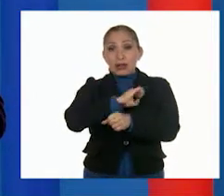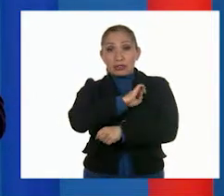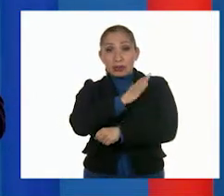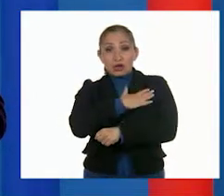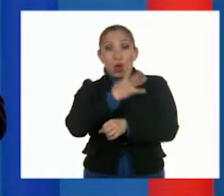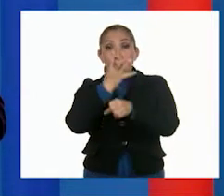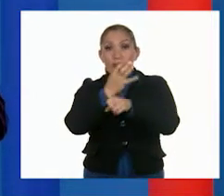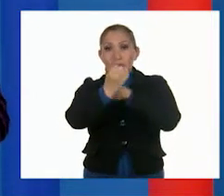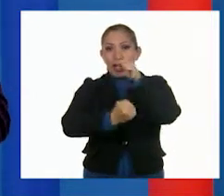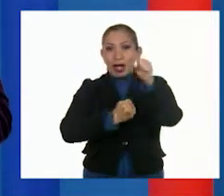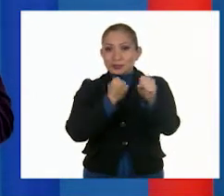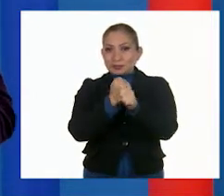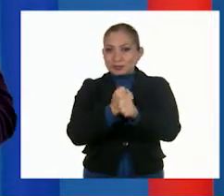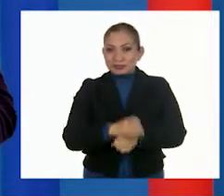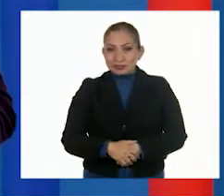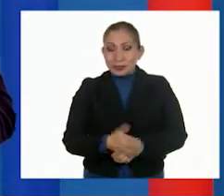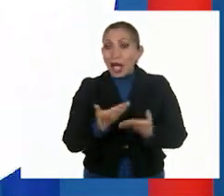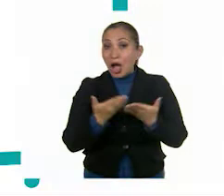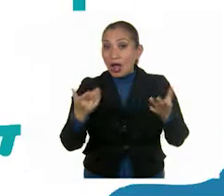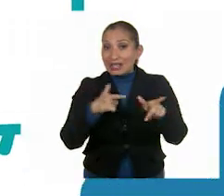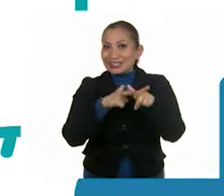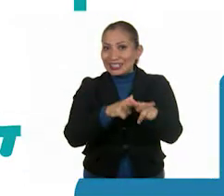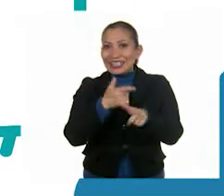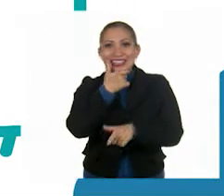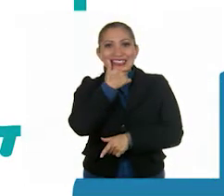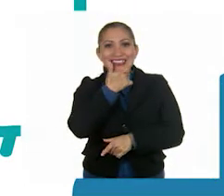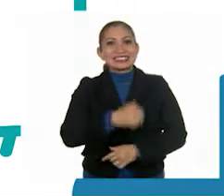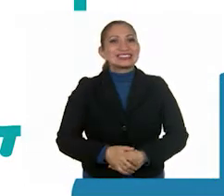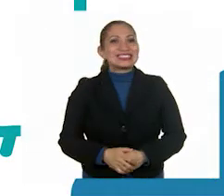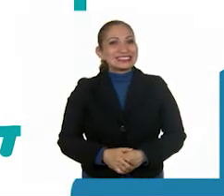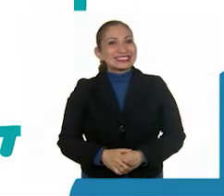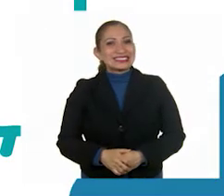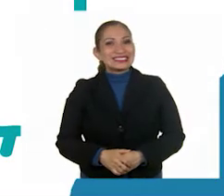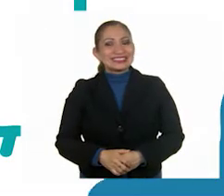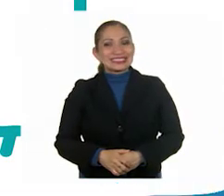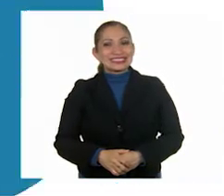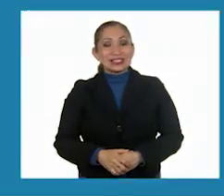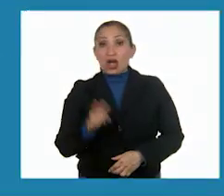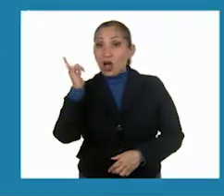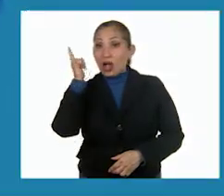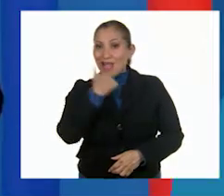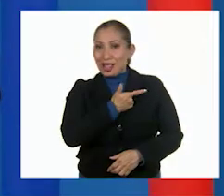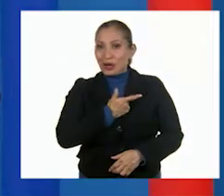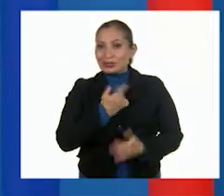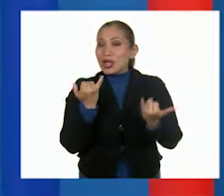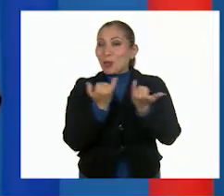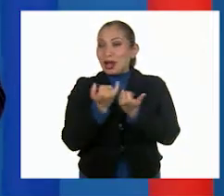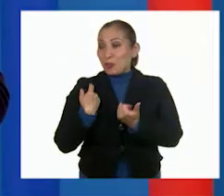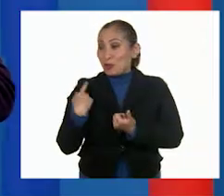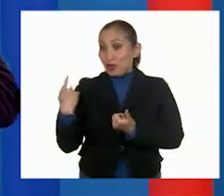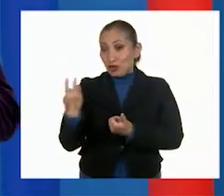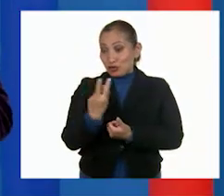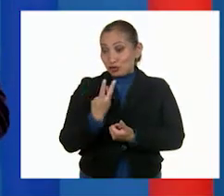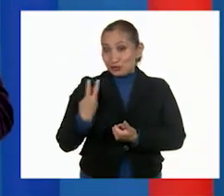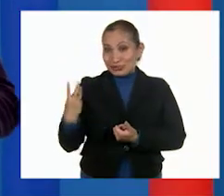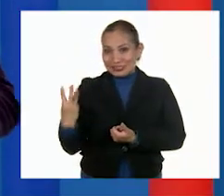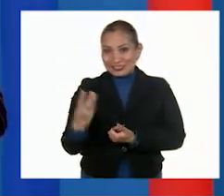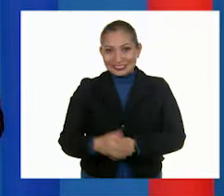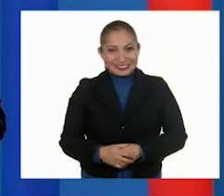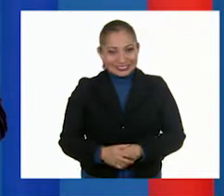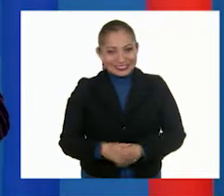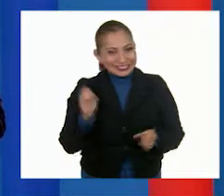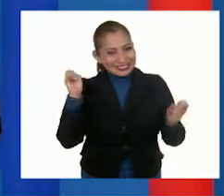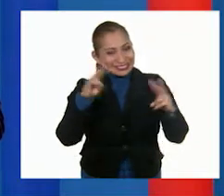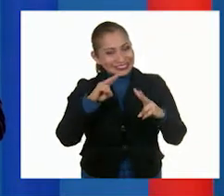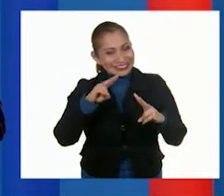de primaria. A continuación, inglés. Espero que lo hayan disfrutado tanto como nosotros.